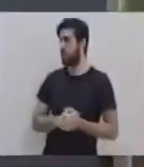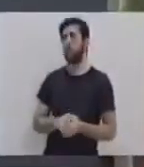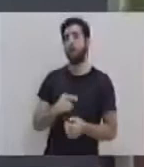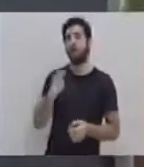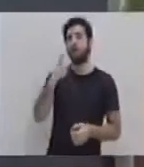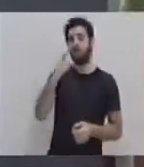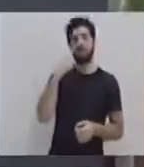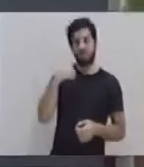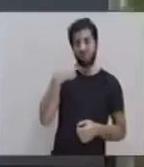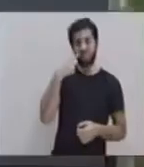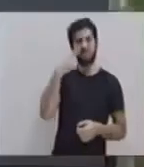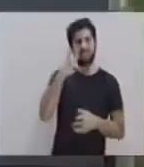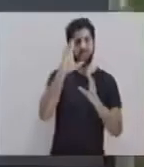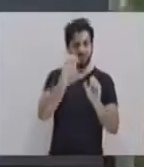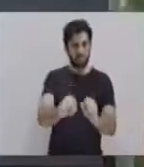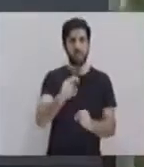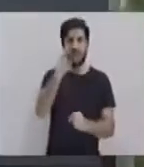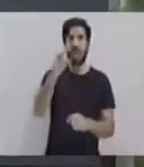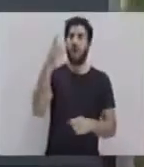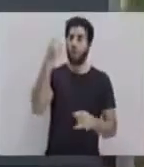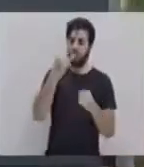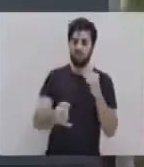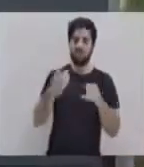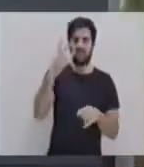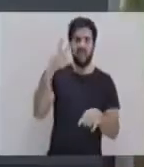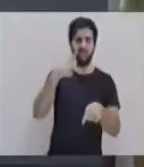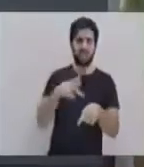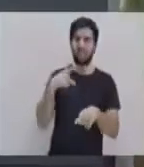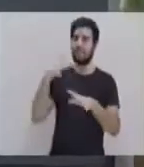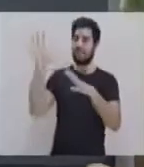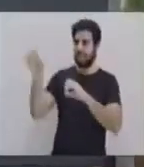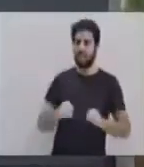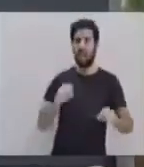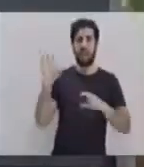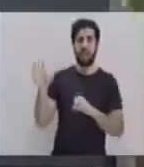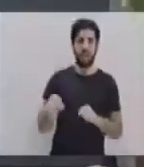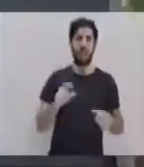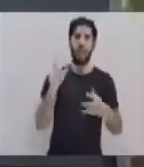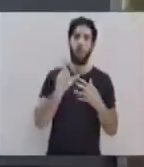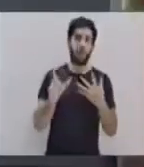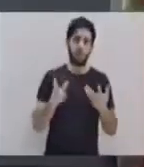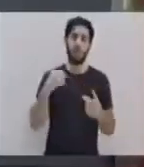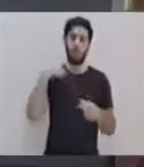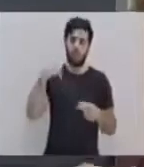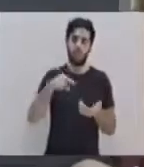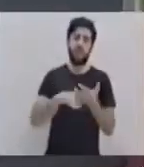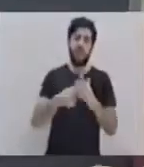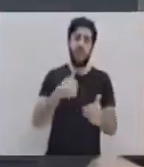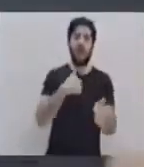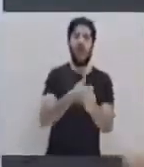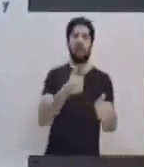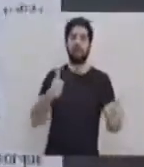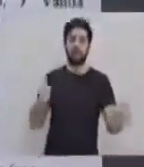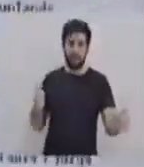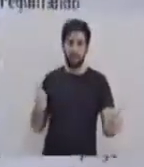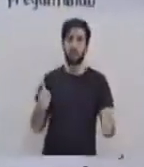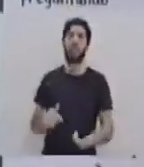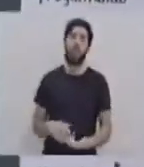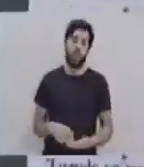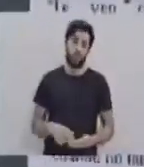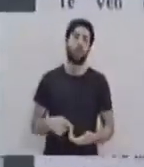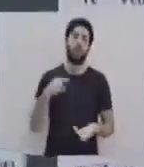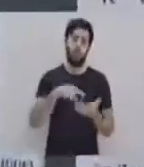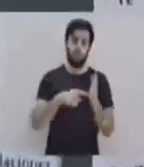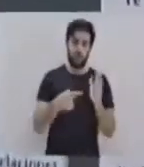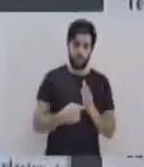completos y esto nos ocasionó retrasos en el aeropuerto. ¿Lo habías notado? Este ejemplo es asertivo. ¿Por qué? Porque habla de